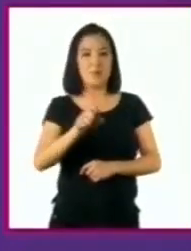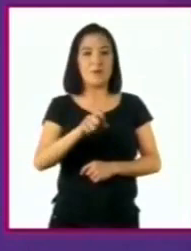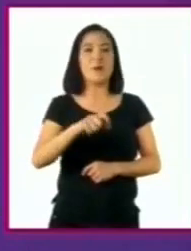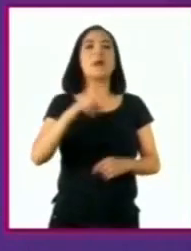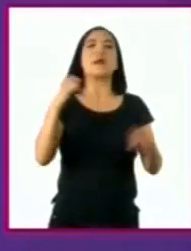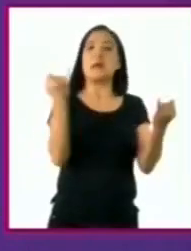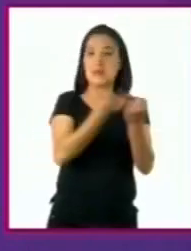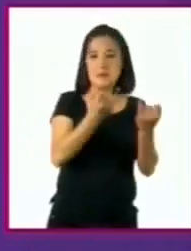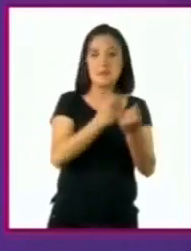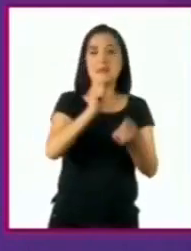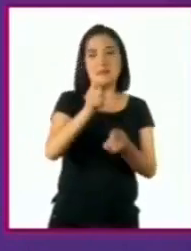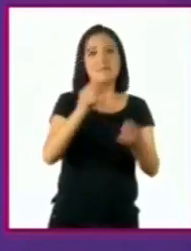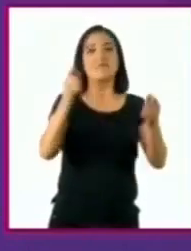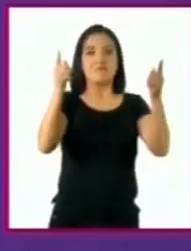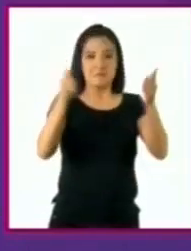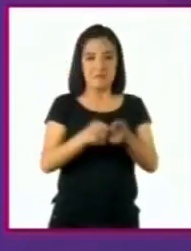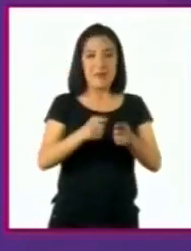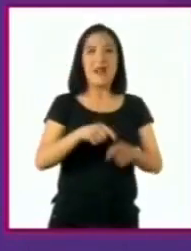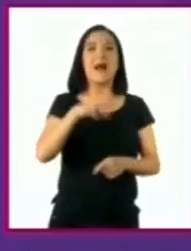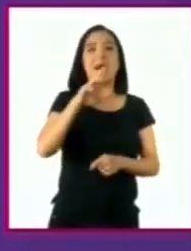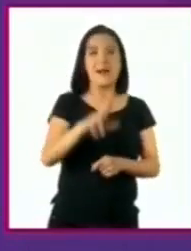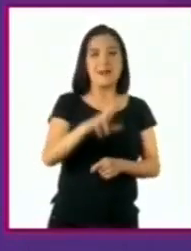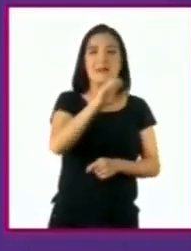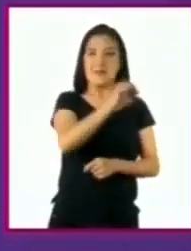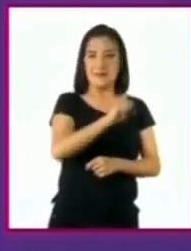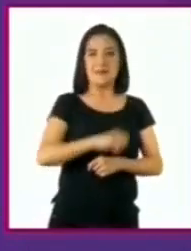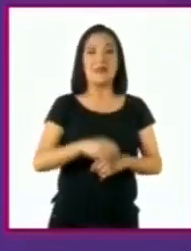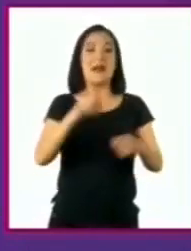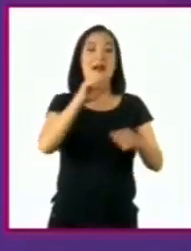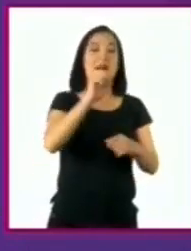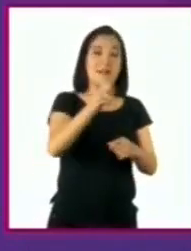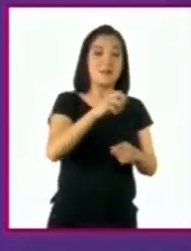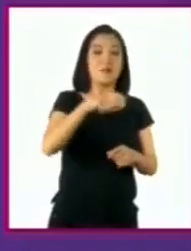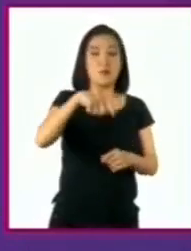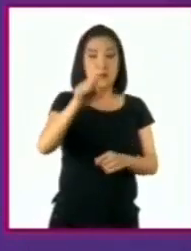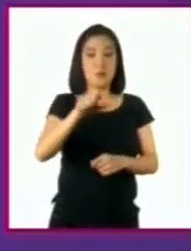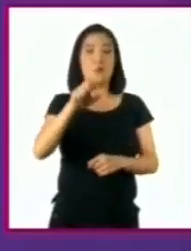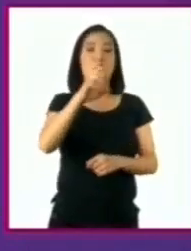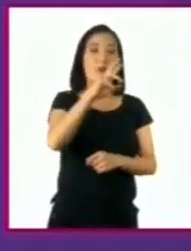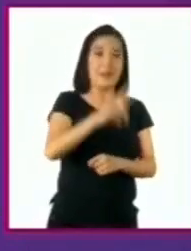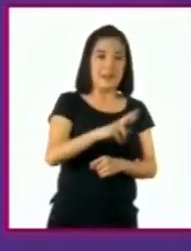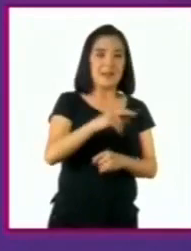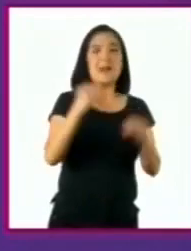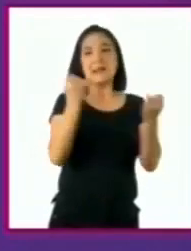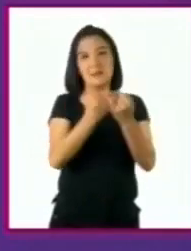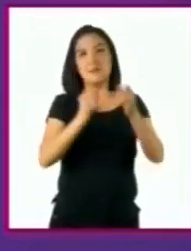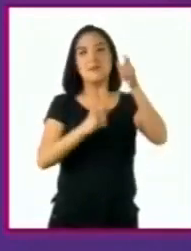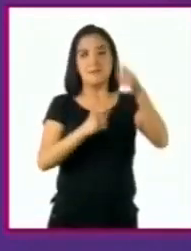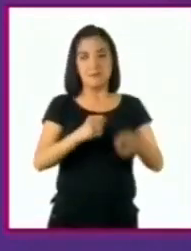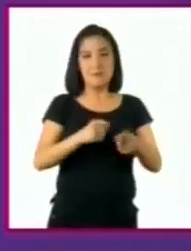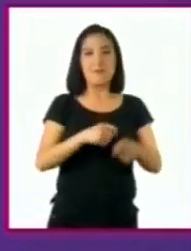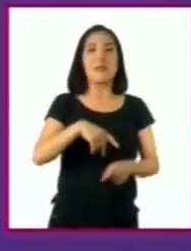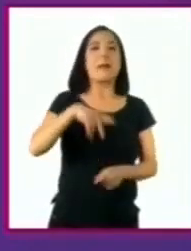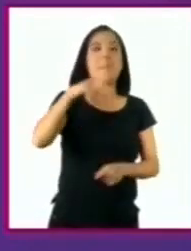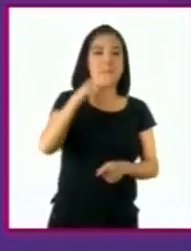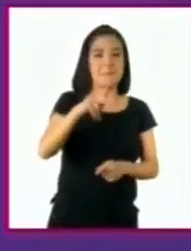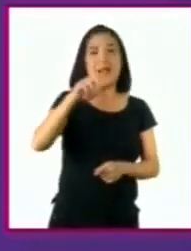a RS y que QR es paralelo a